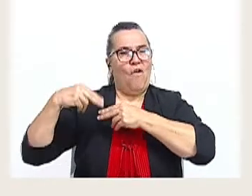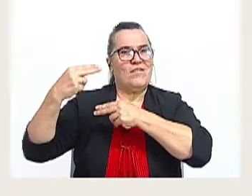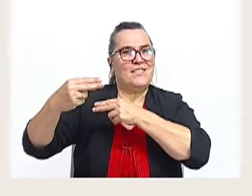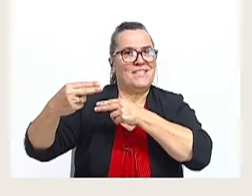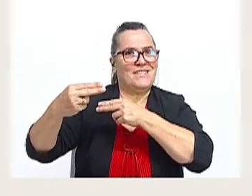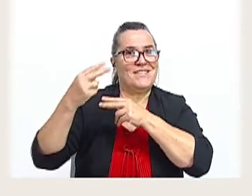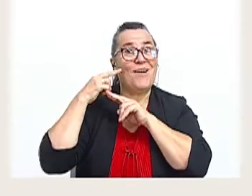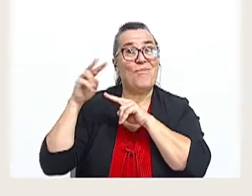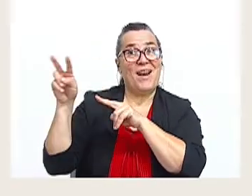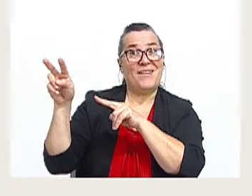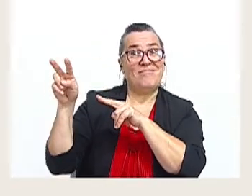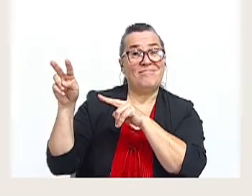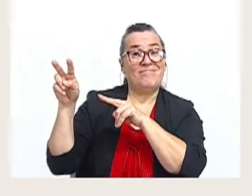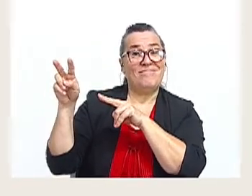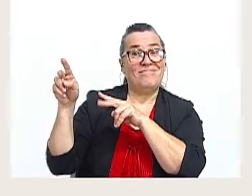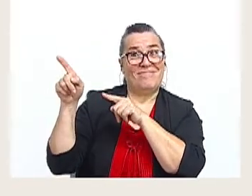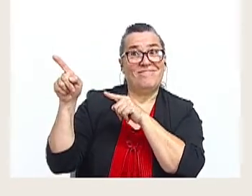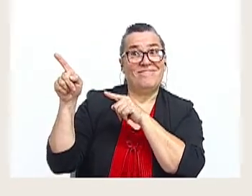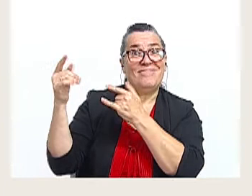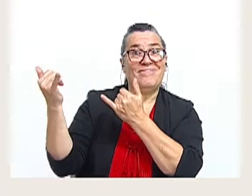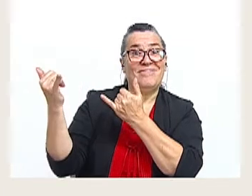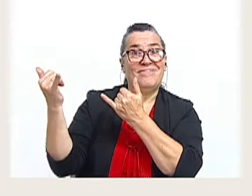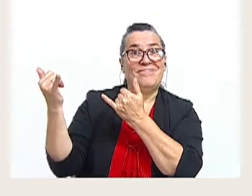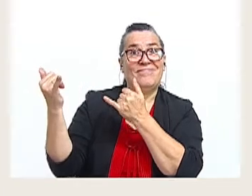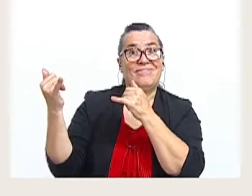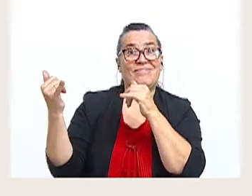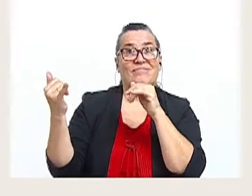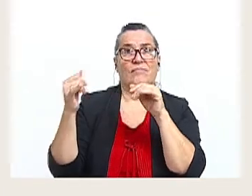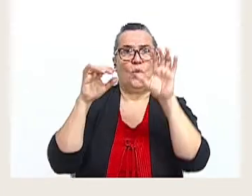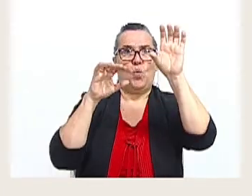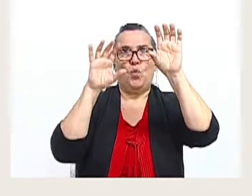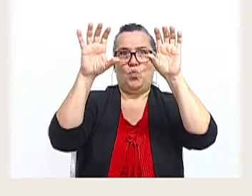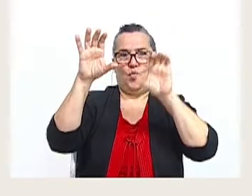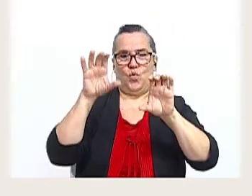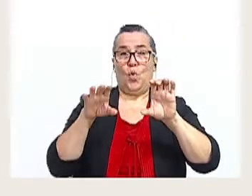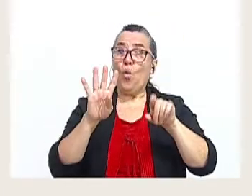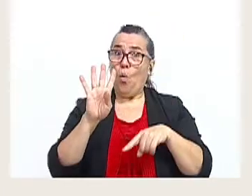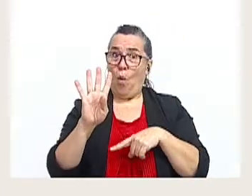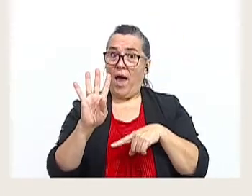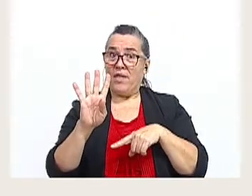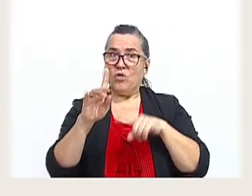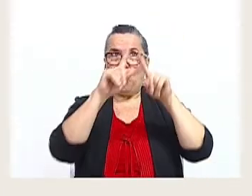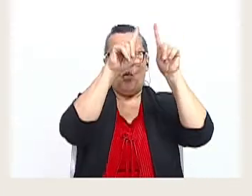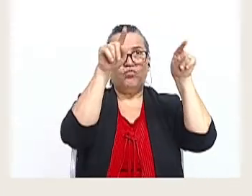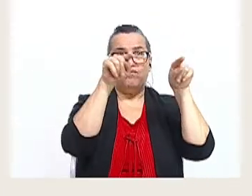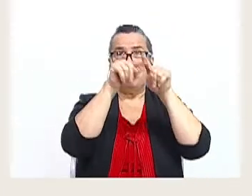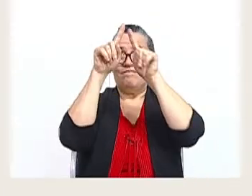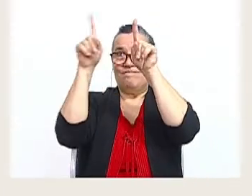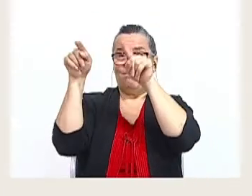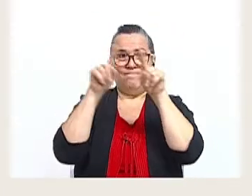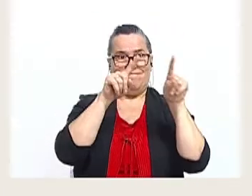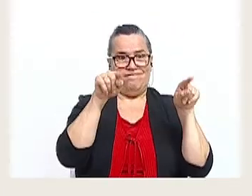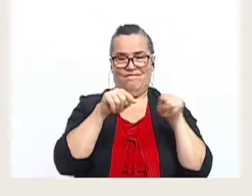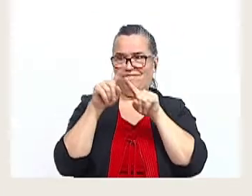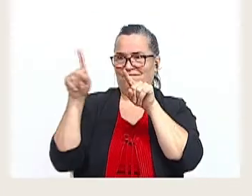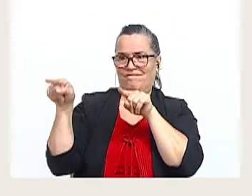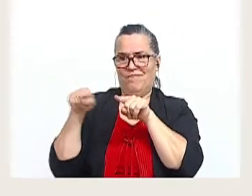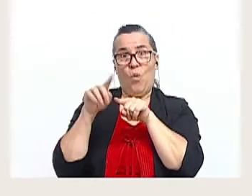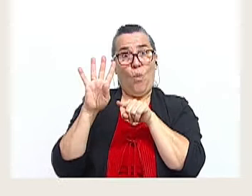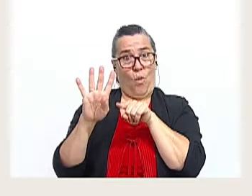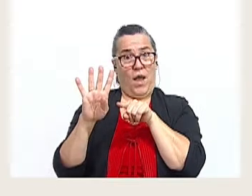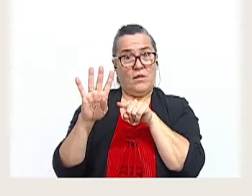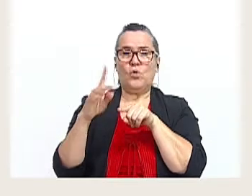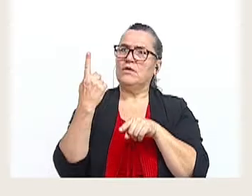como la que vemos en pantalla. 4 viñetas nos desarrolla una historia. Siempre va a tener un